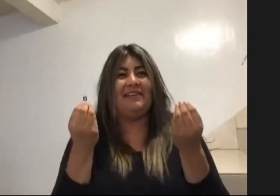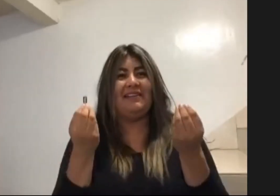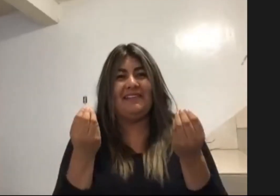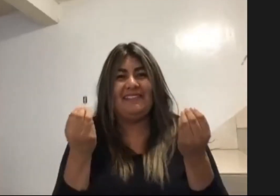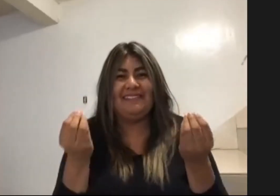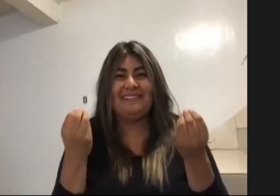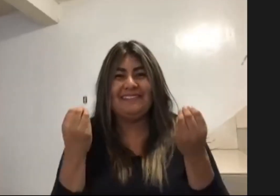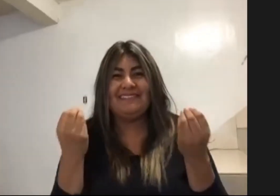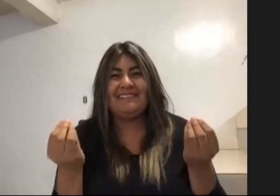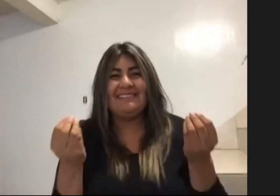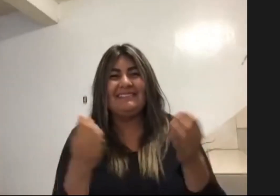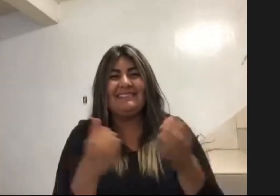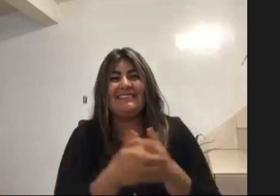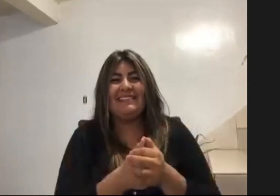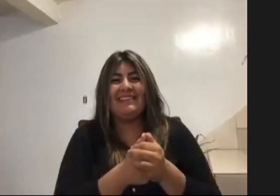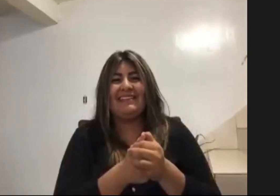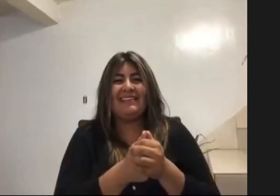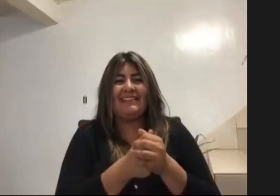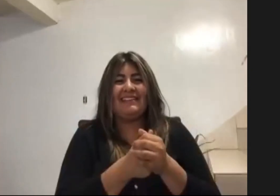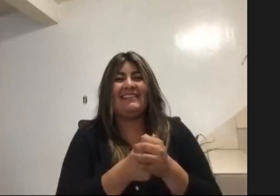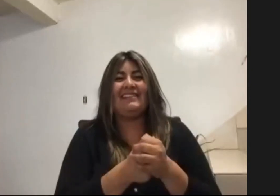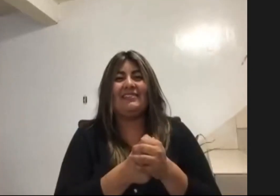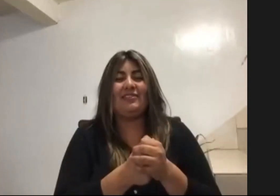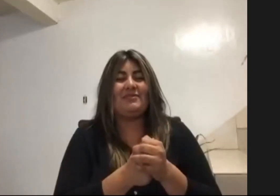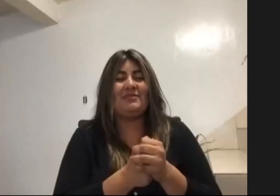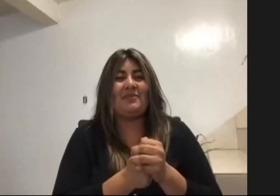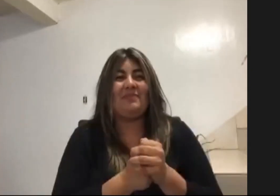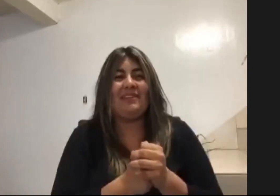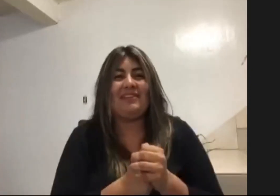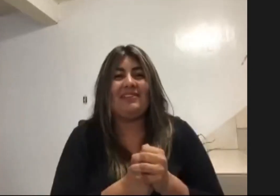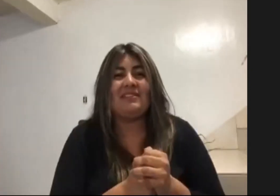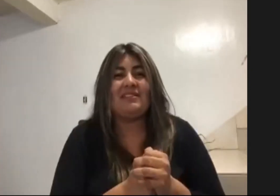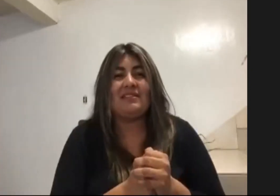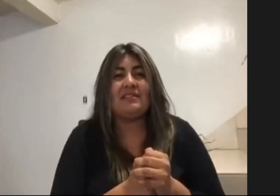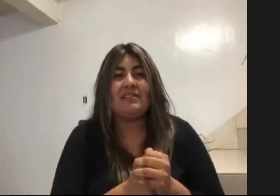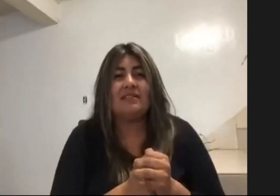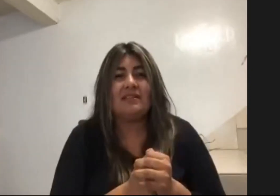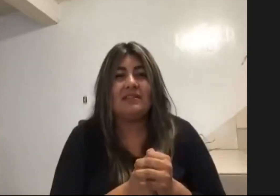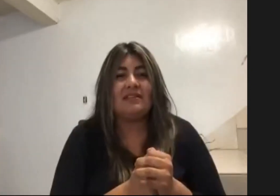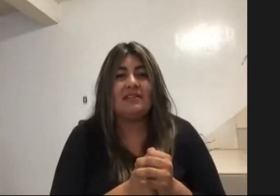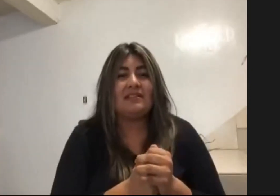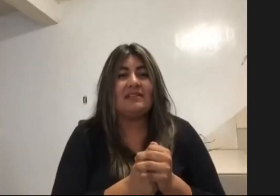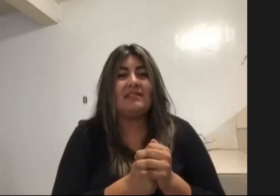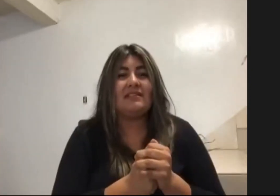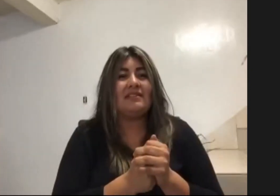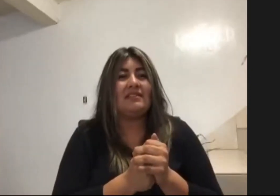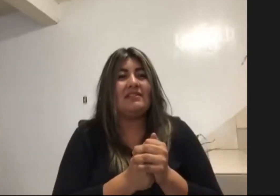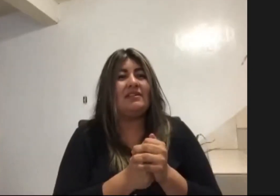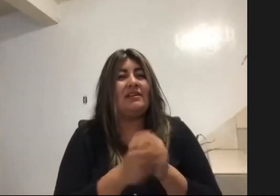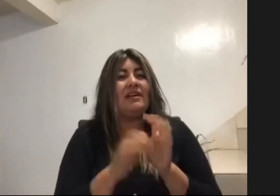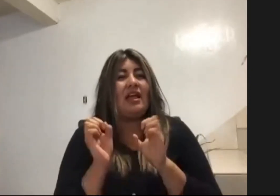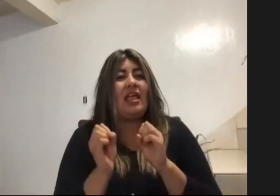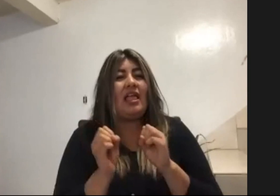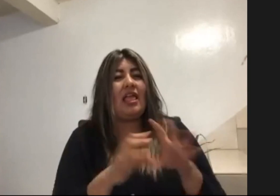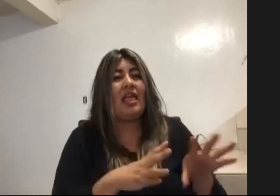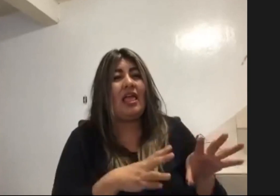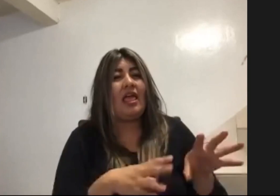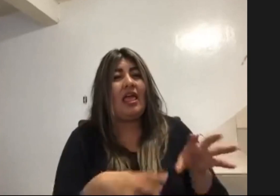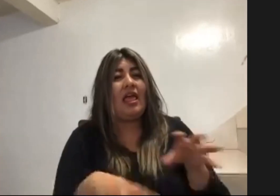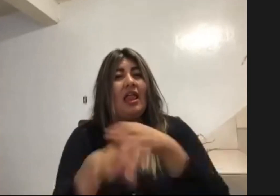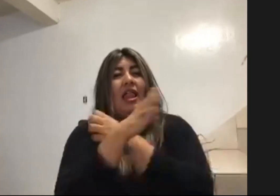si el mandato ahora constitucional uh-huh. implicará la desaparición total de la educación